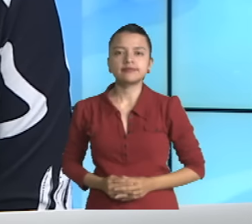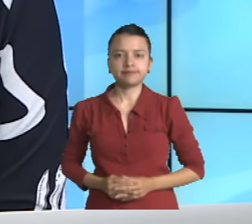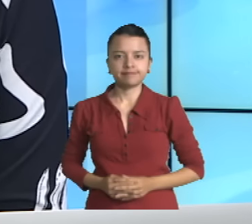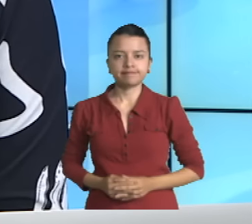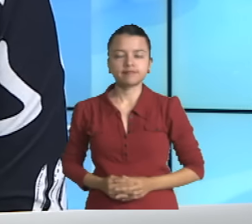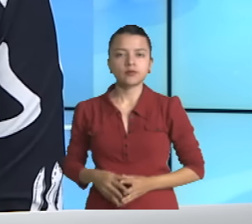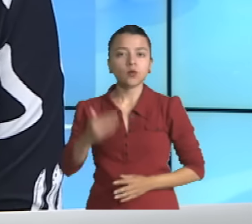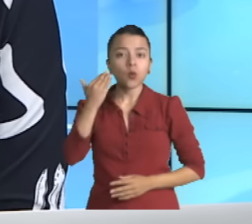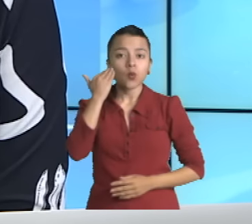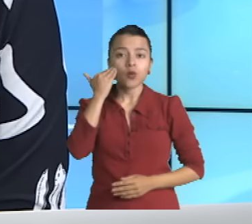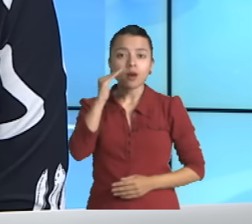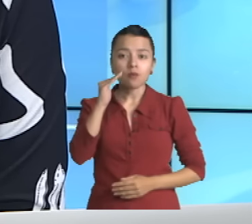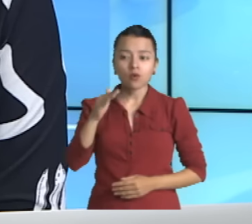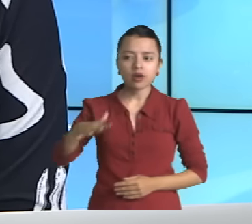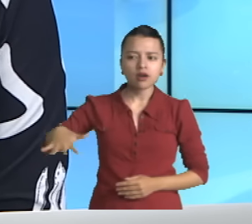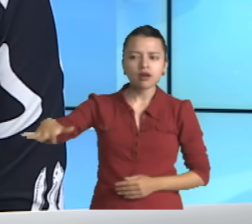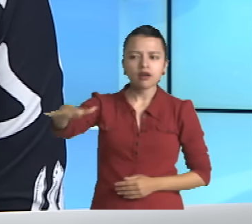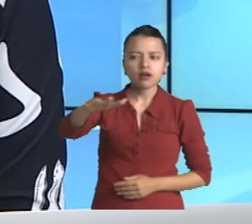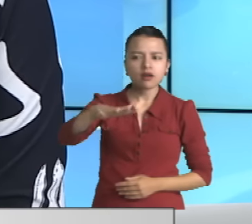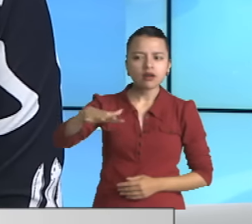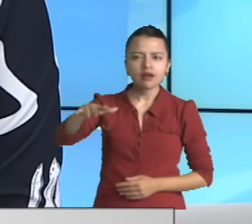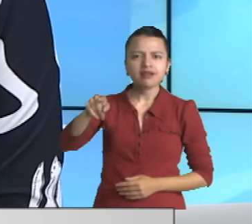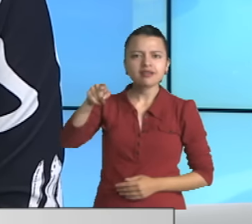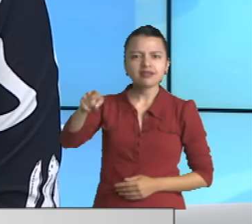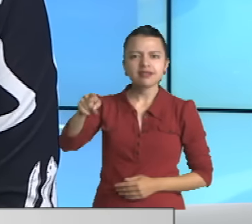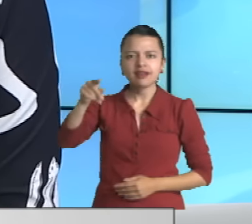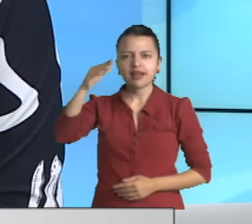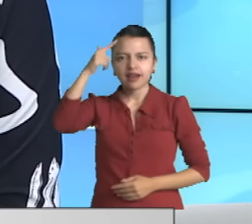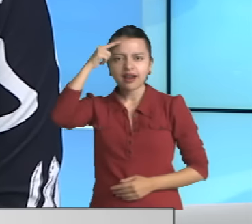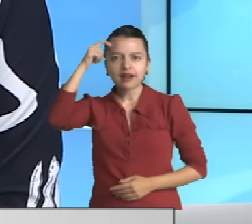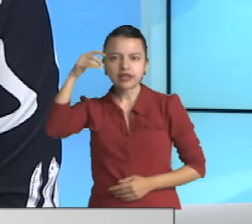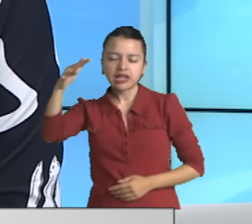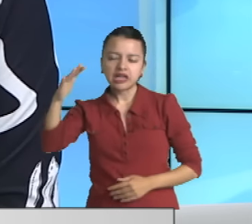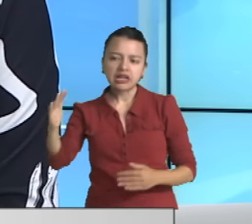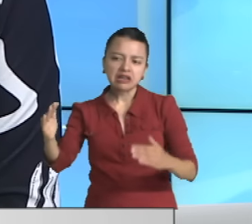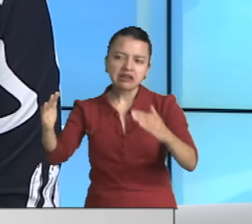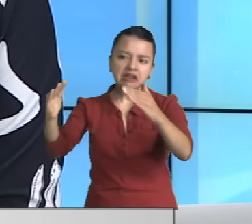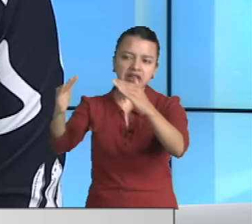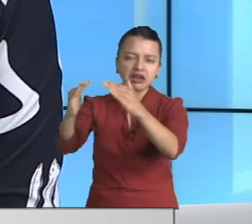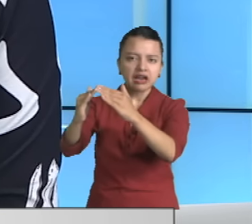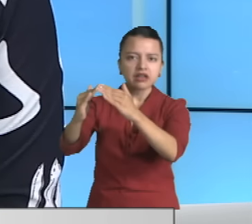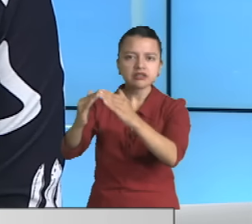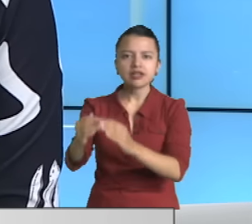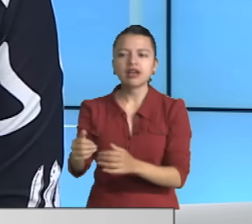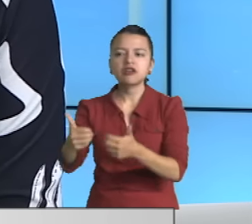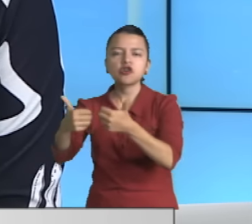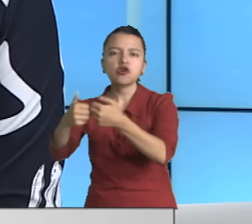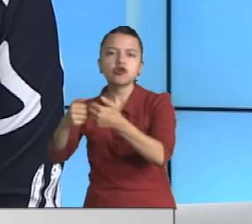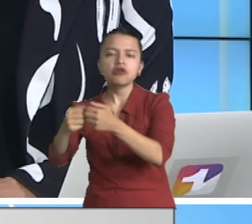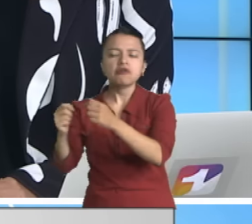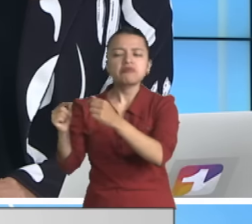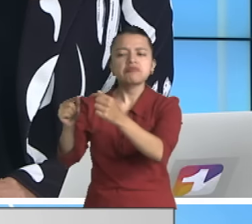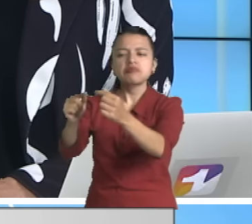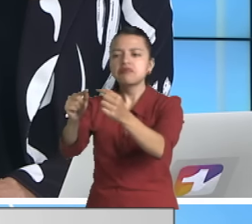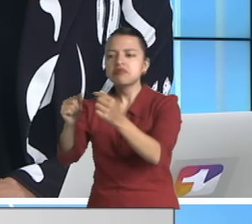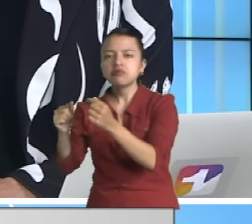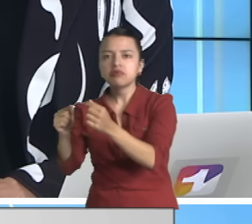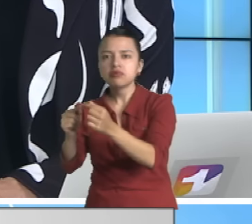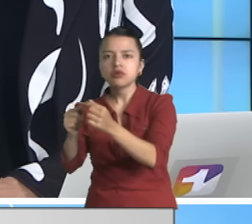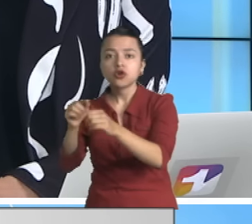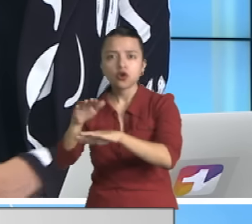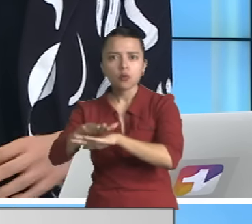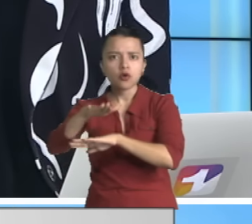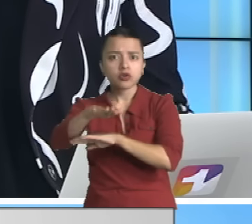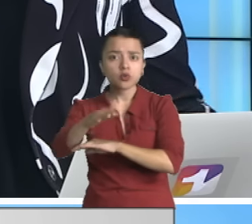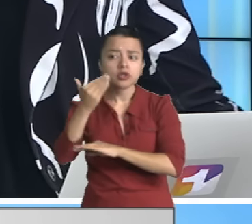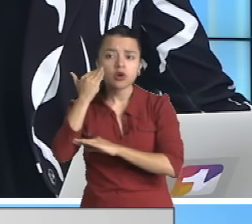Una mujer en Cartagena habría asfixiado a su hijo de un año tras una discusión con su pareja sentimental. Tatiana Rodríguez tiene los detalles de